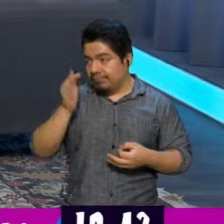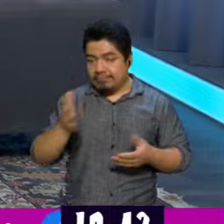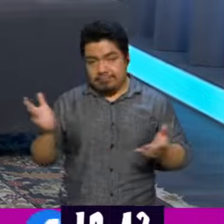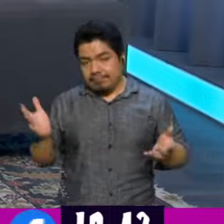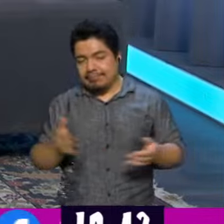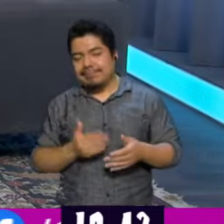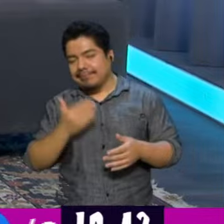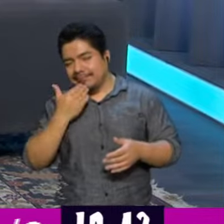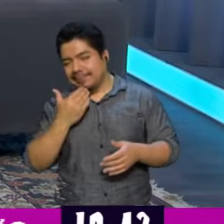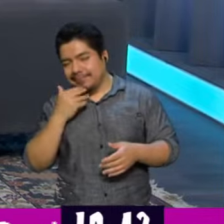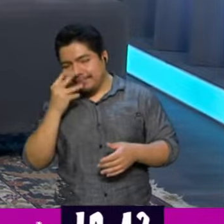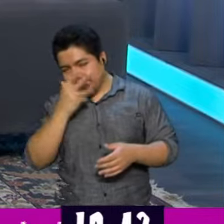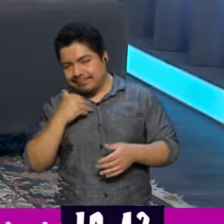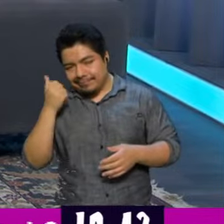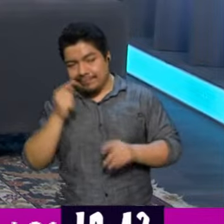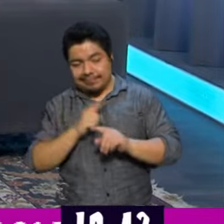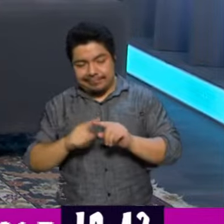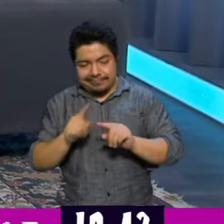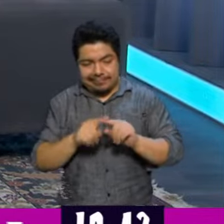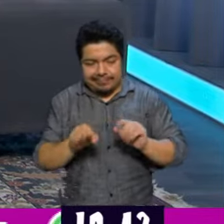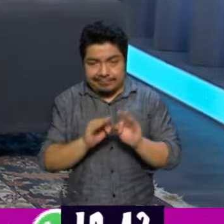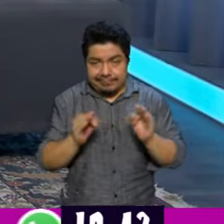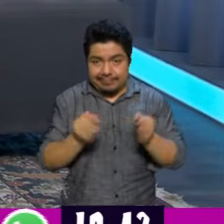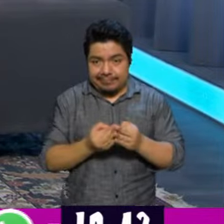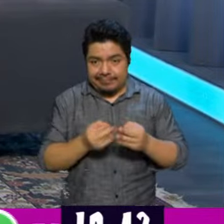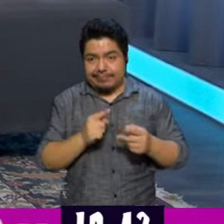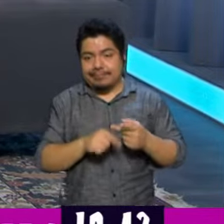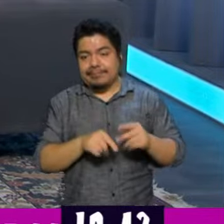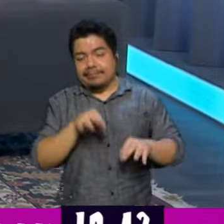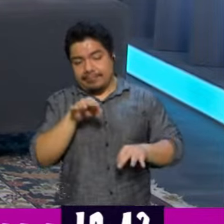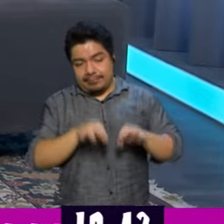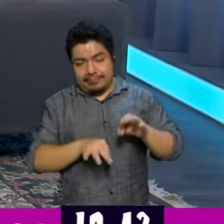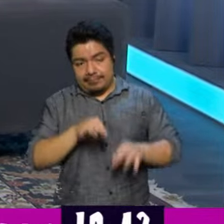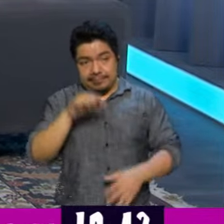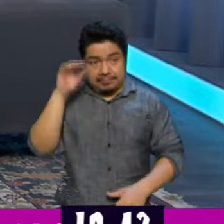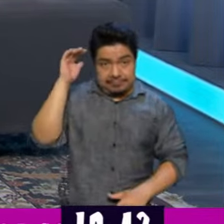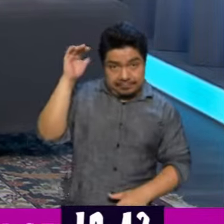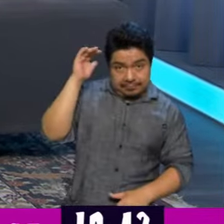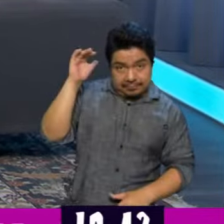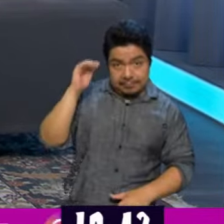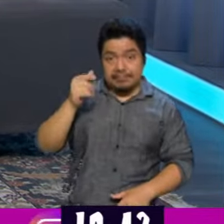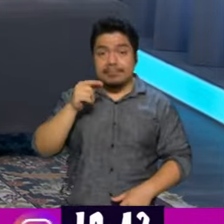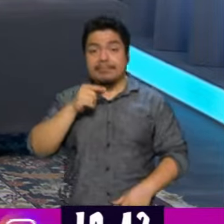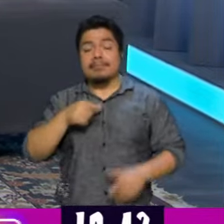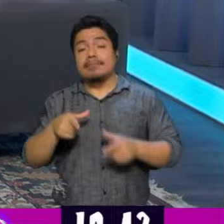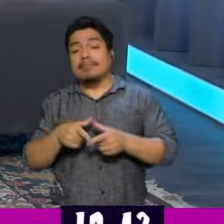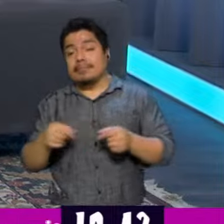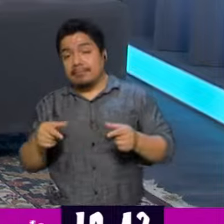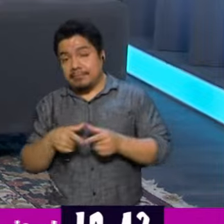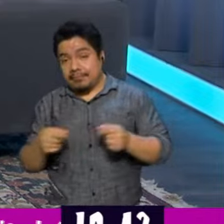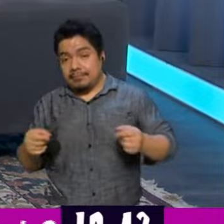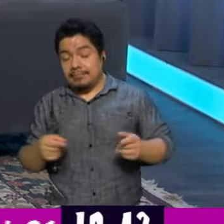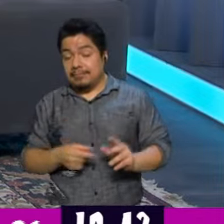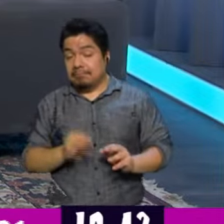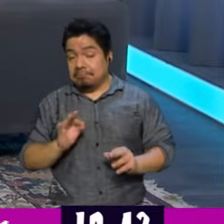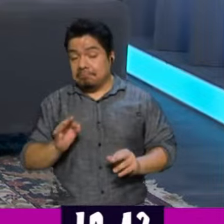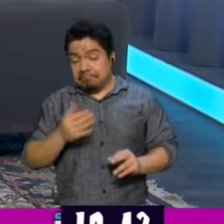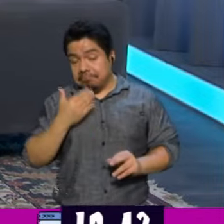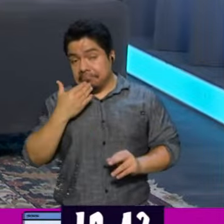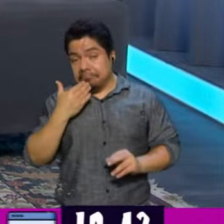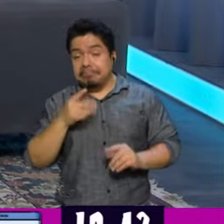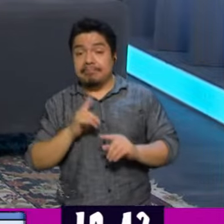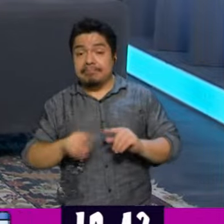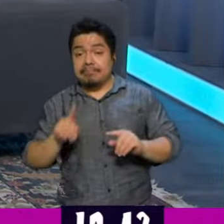Qué bonito. Y de todos los estilos. Y hay estilo de títeres de tamaño natural, estilo japonés. Y... Sí. No. Y